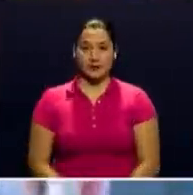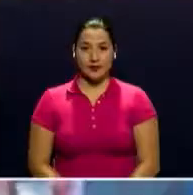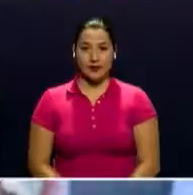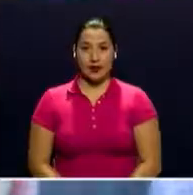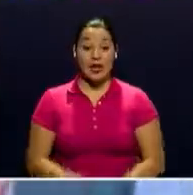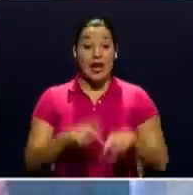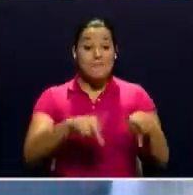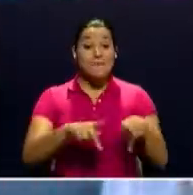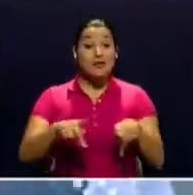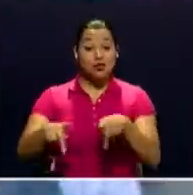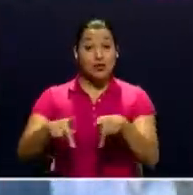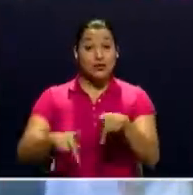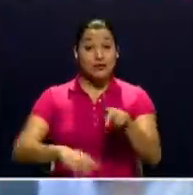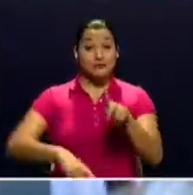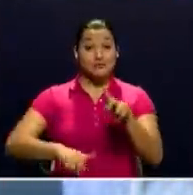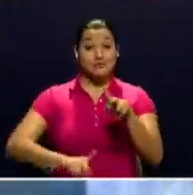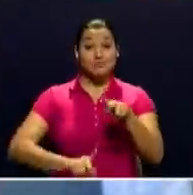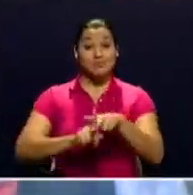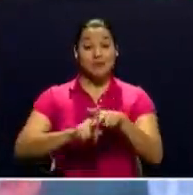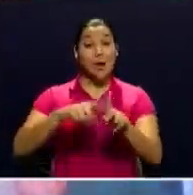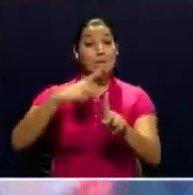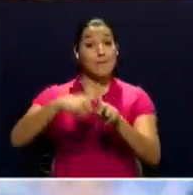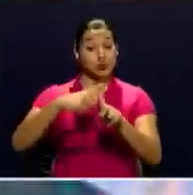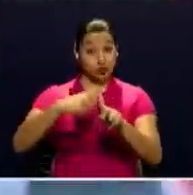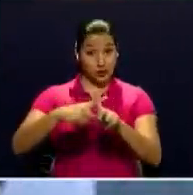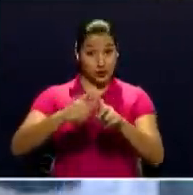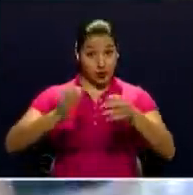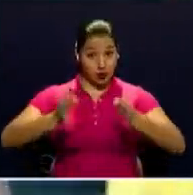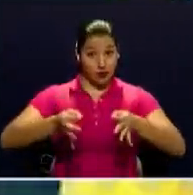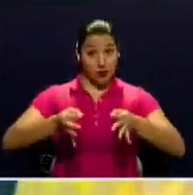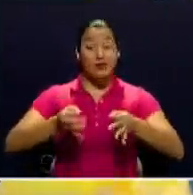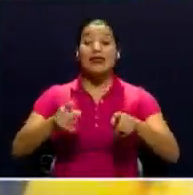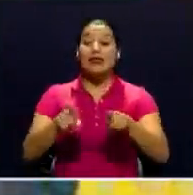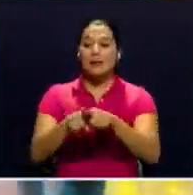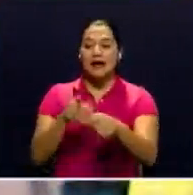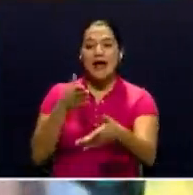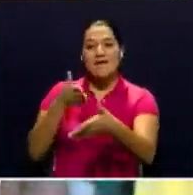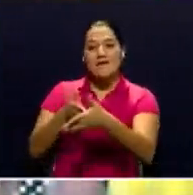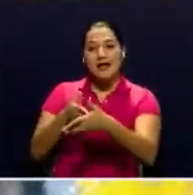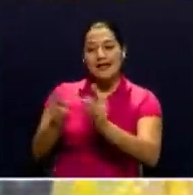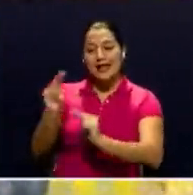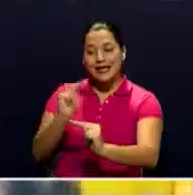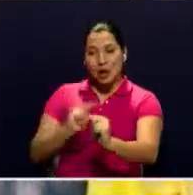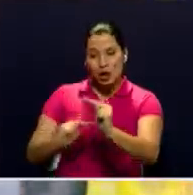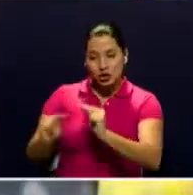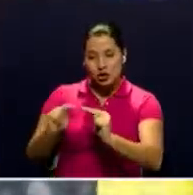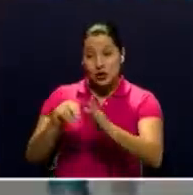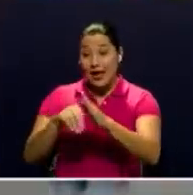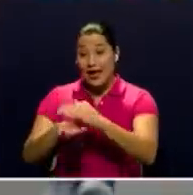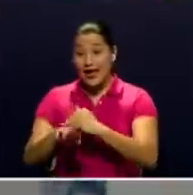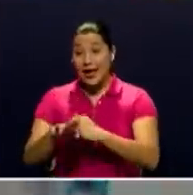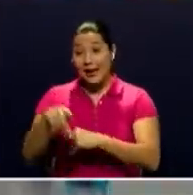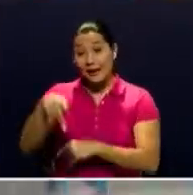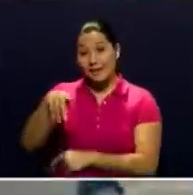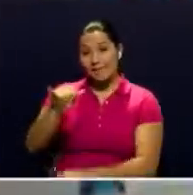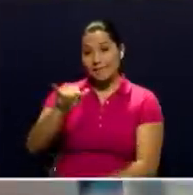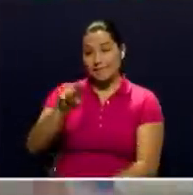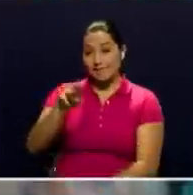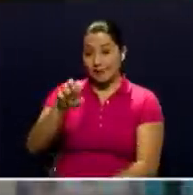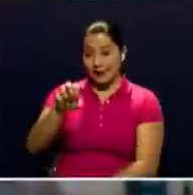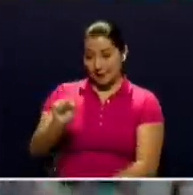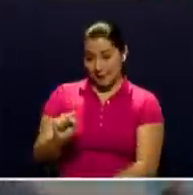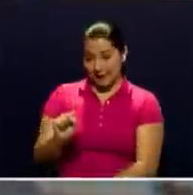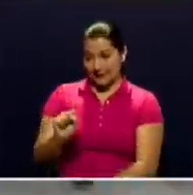casos positivos por coronavirus también están afectando la economía de pequeñas y medianas empresas en nuestro país. Disminución en las ventas